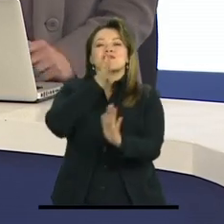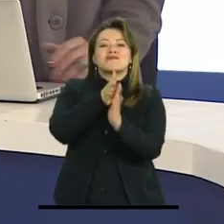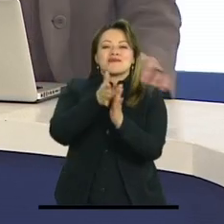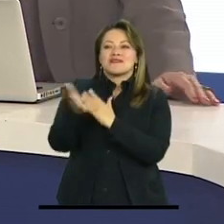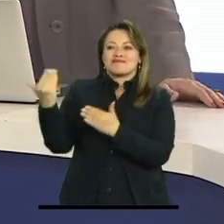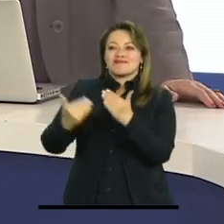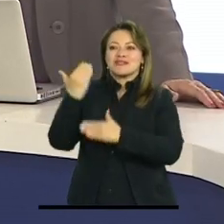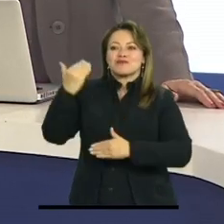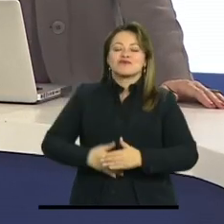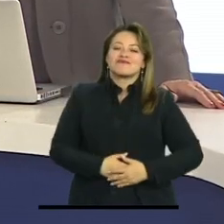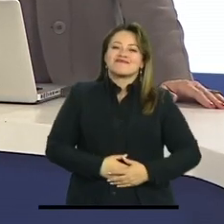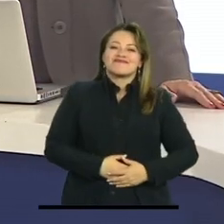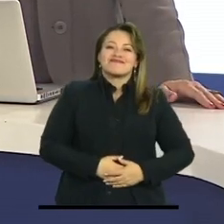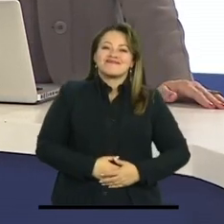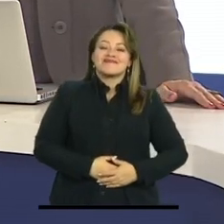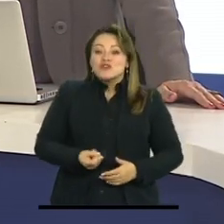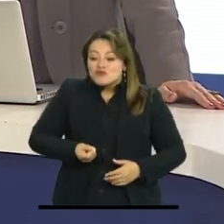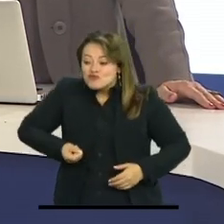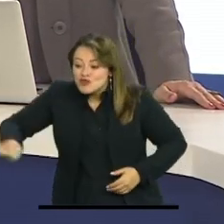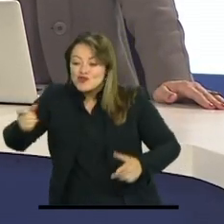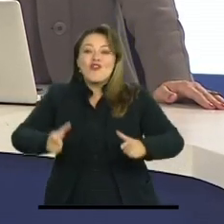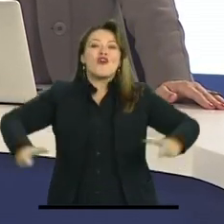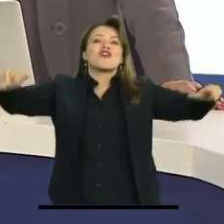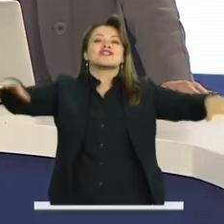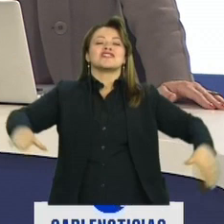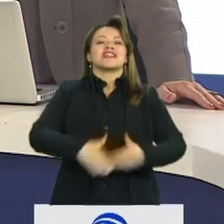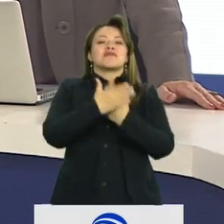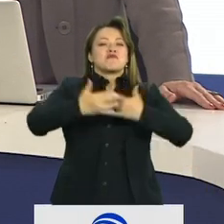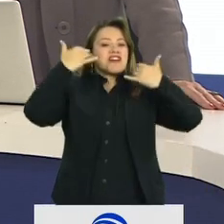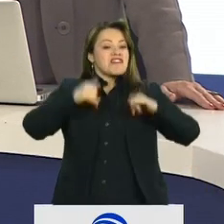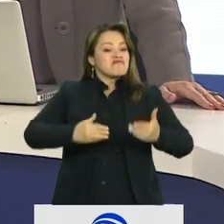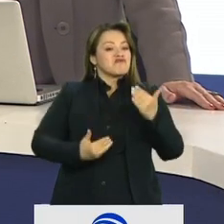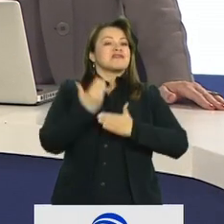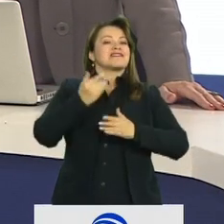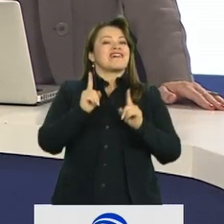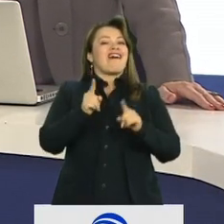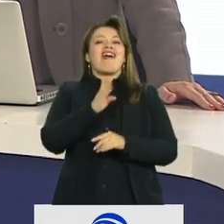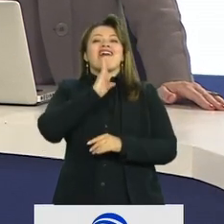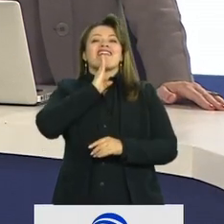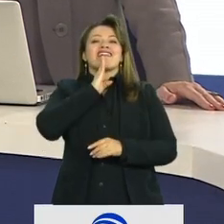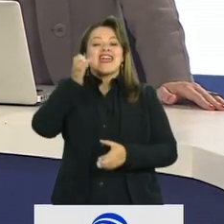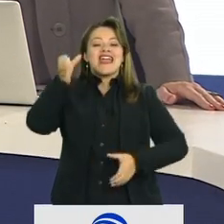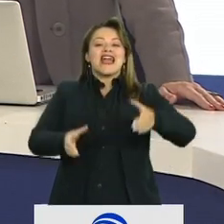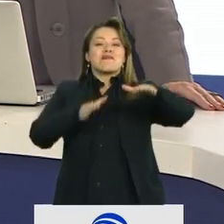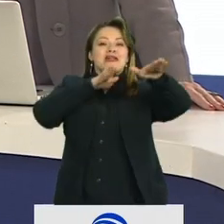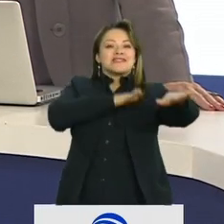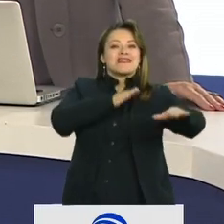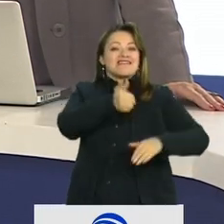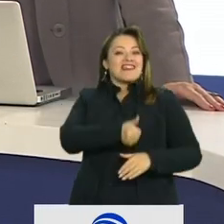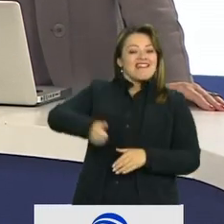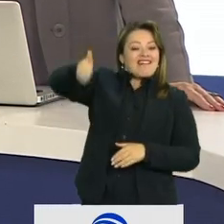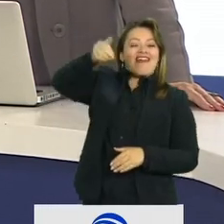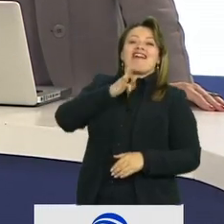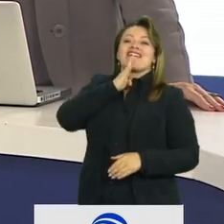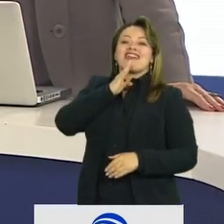Iniciamos. Previo a la instalación del Congreso de la República, se define el acuerdo para que David Racero, del Pacto Histórico, pueda ser